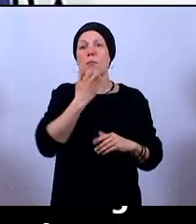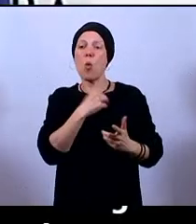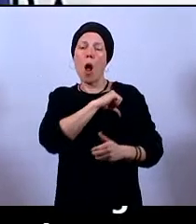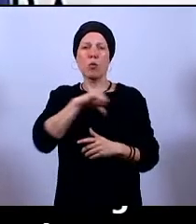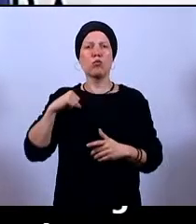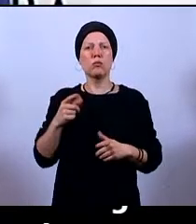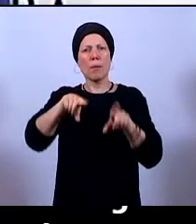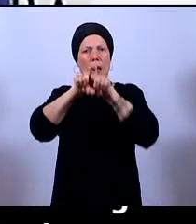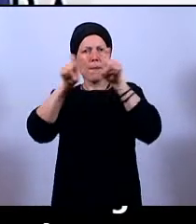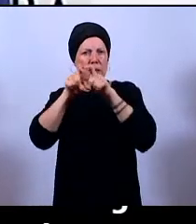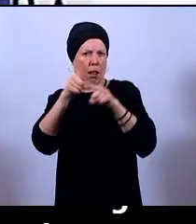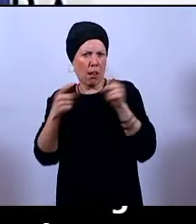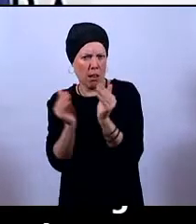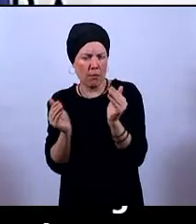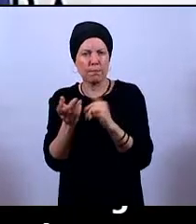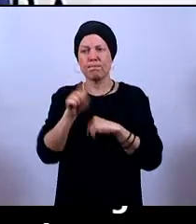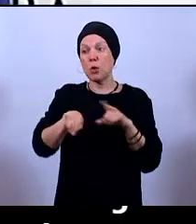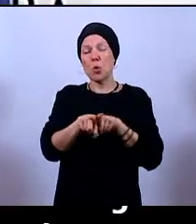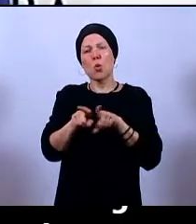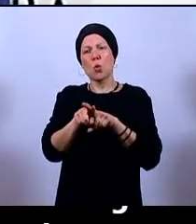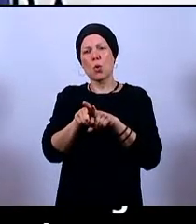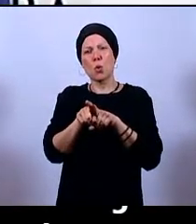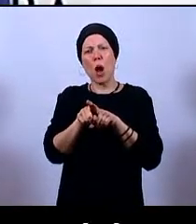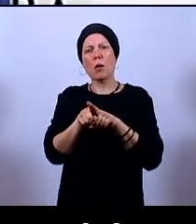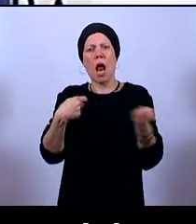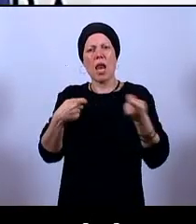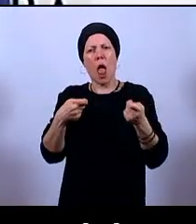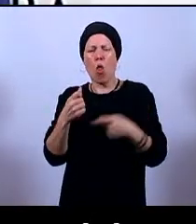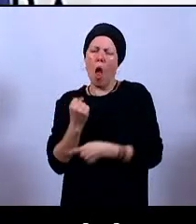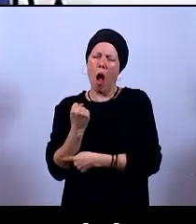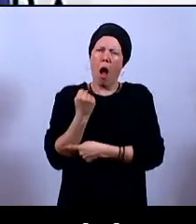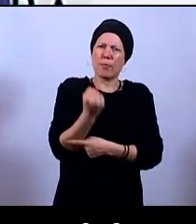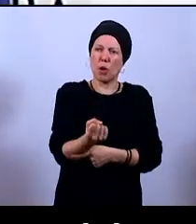y micropymes es respaldar a estos pequeños negocios